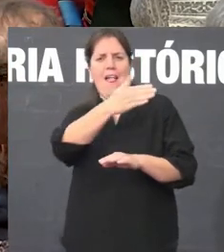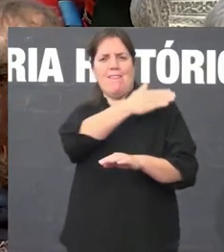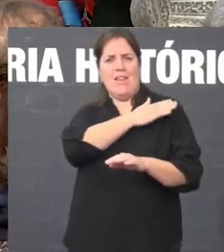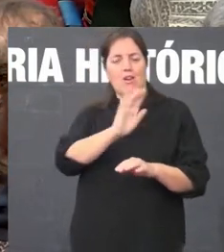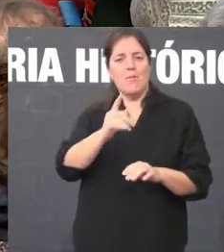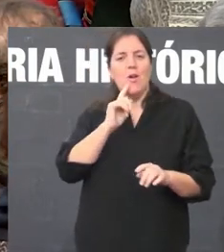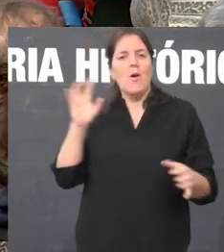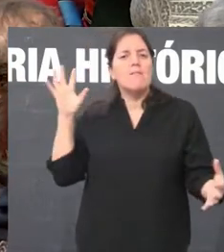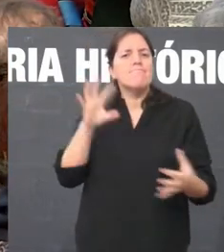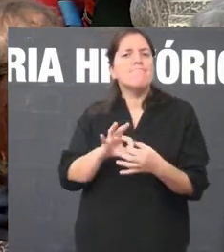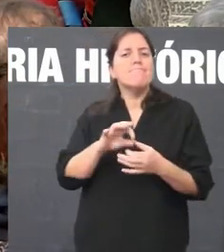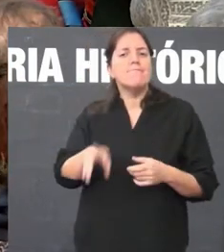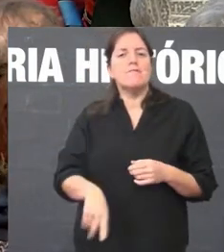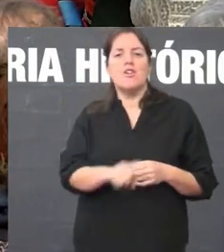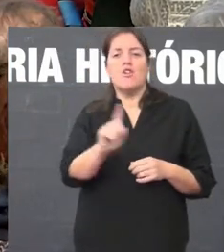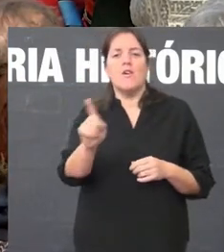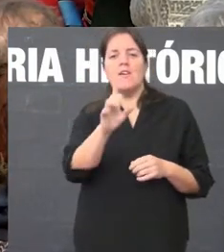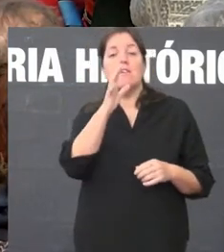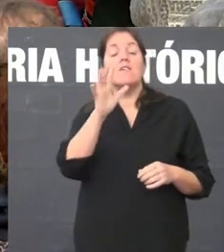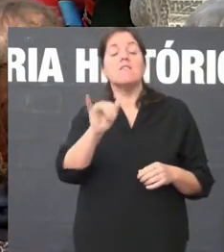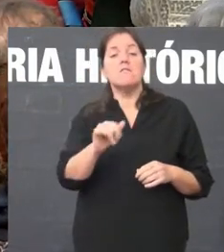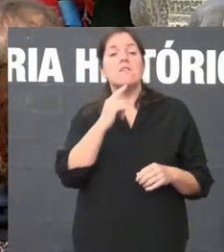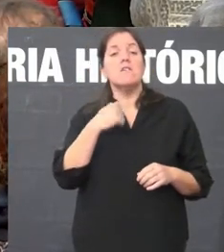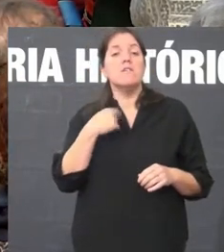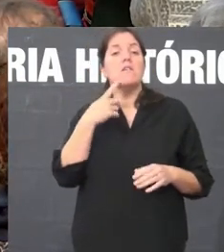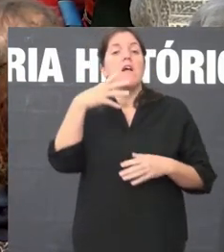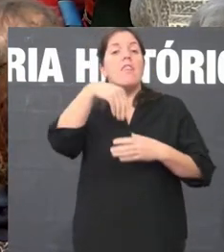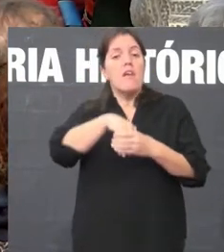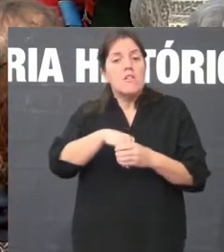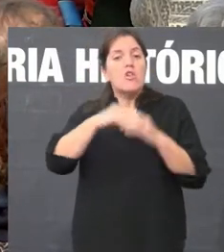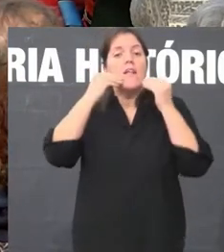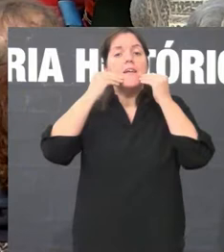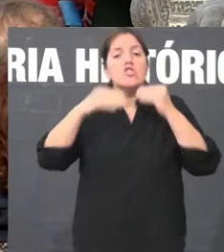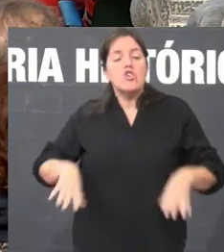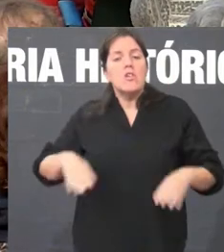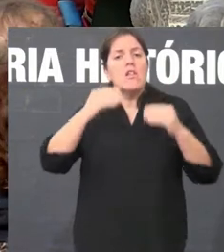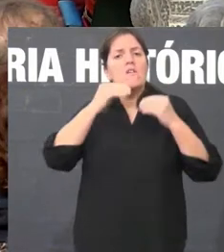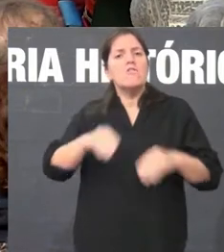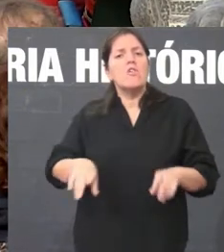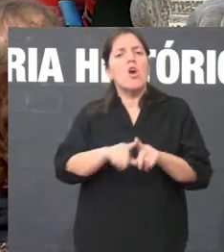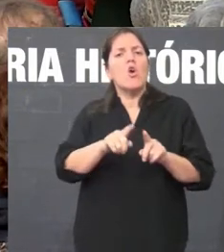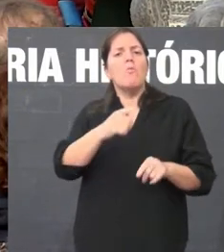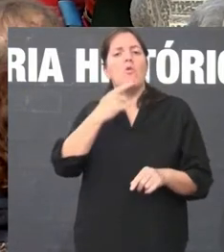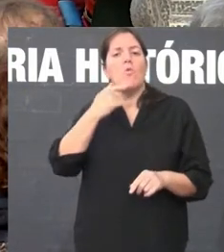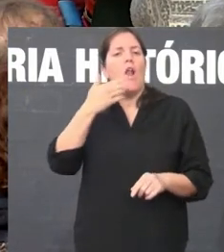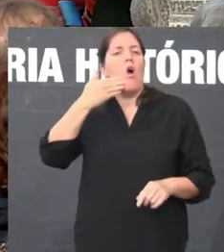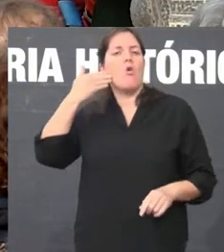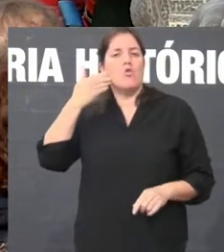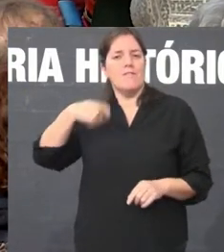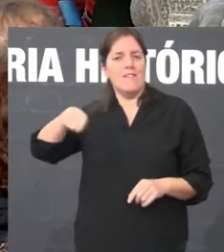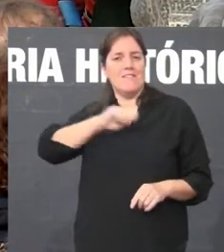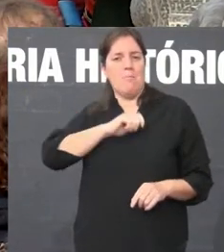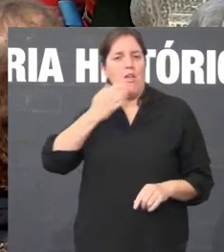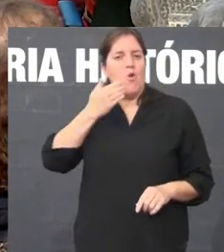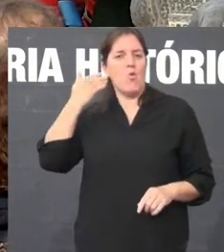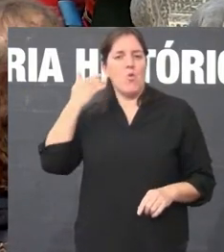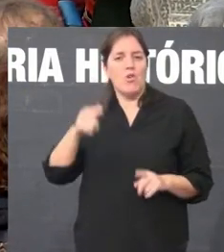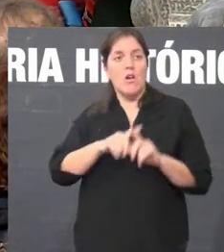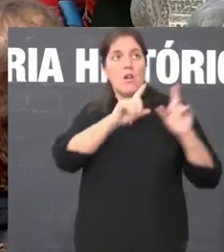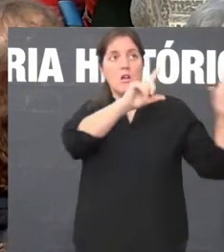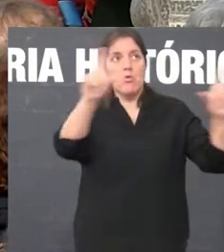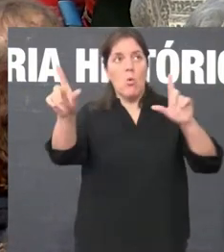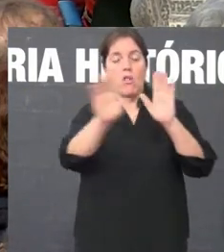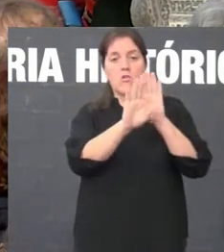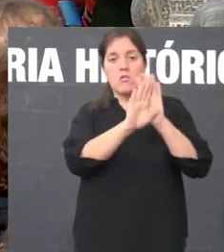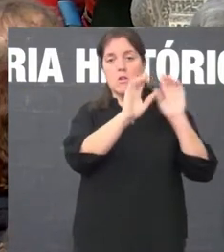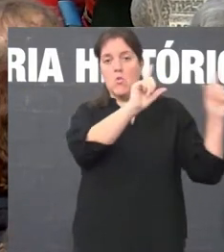enganzarlo con eso. Sí, es parte de la historia, es parte de una historia orgullosa de España. Y ahí siguen los cuadros, y no lo ha quitado el PSOE. Y el PSOE, es